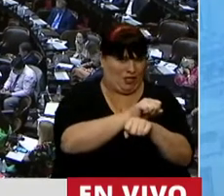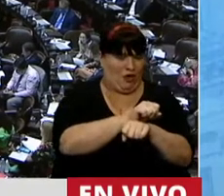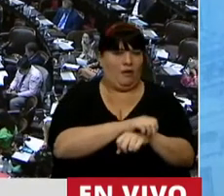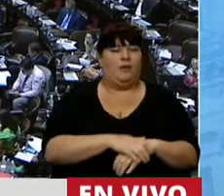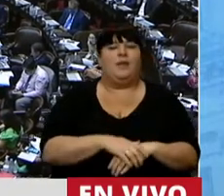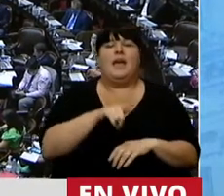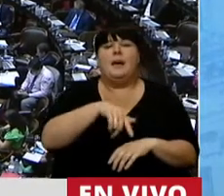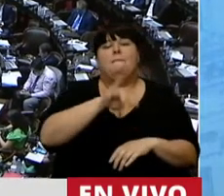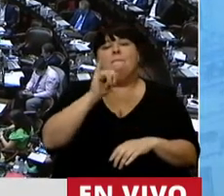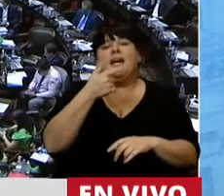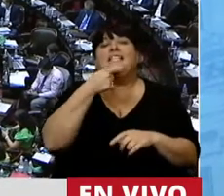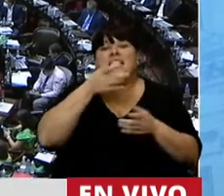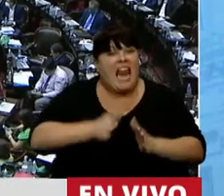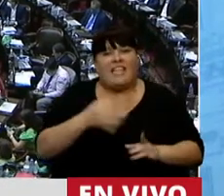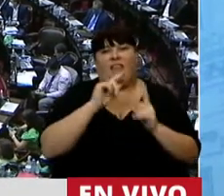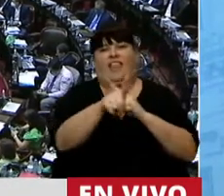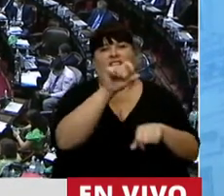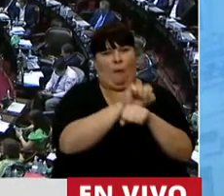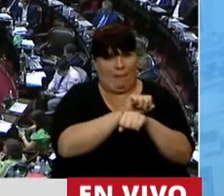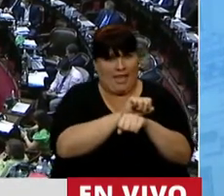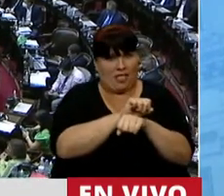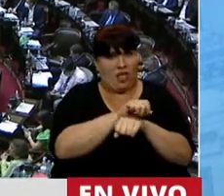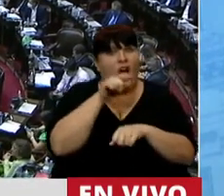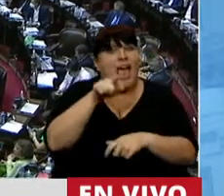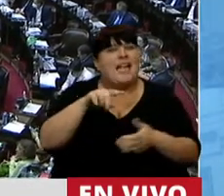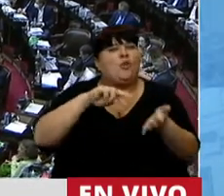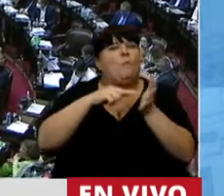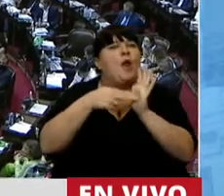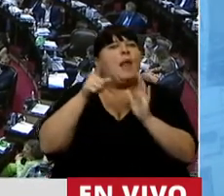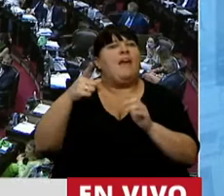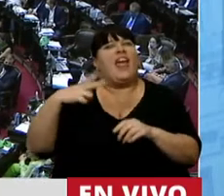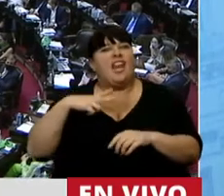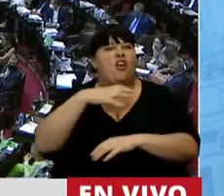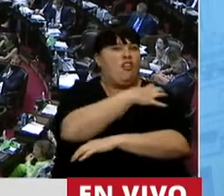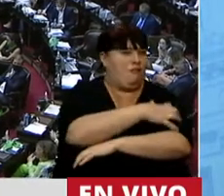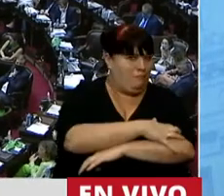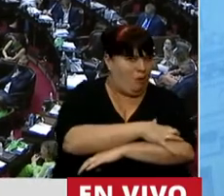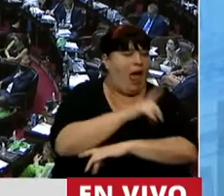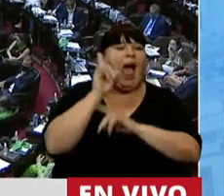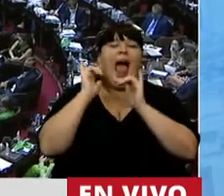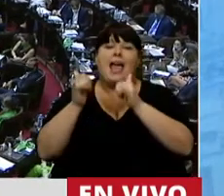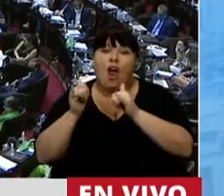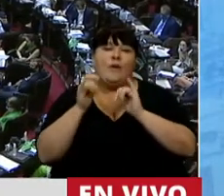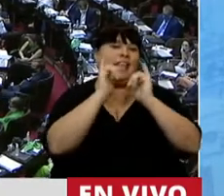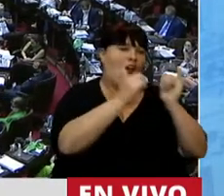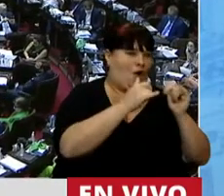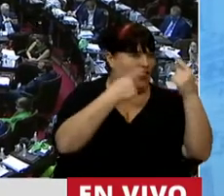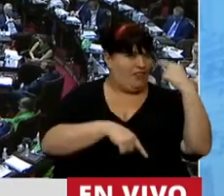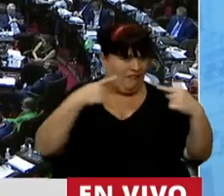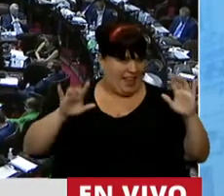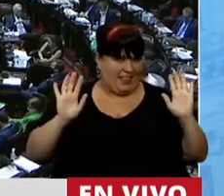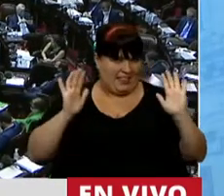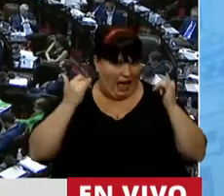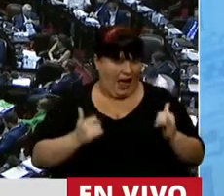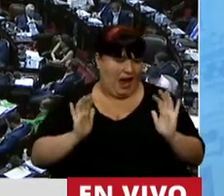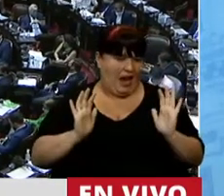más, que nazca preso. Y esto es un problema de clase, porque hay pibes y pibes en nuestra